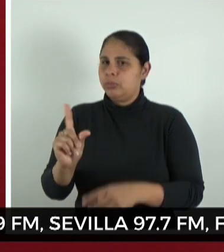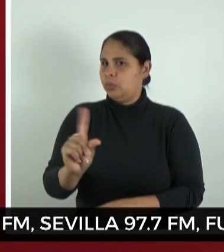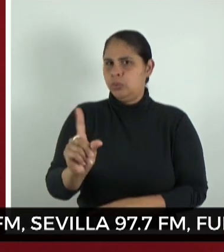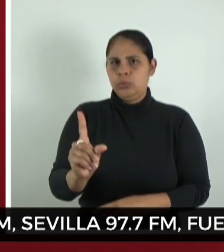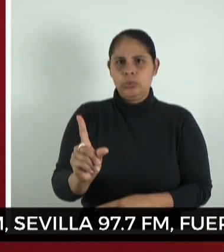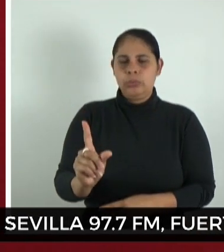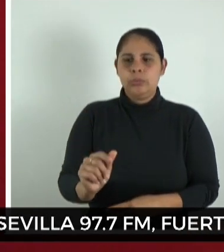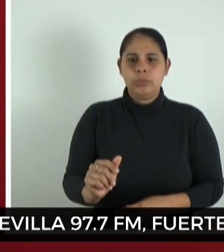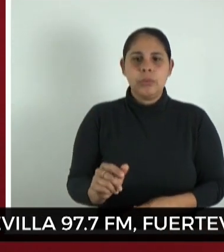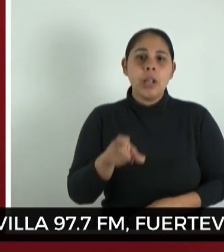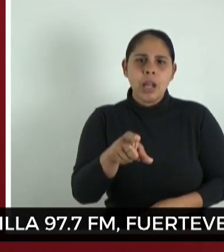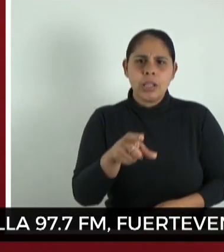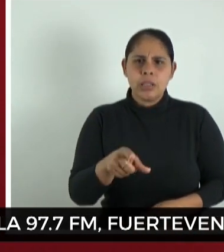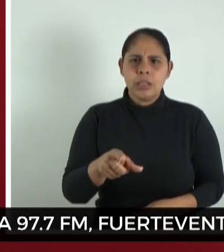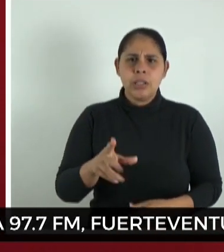agobia.